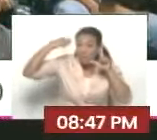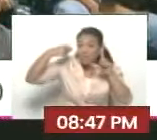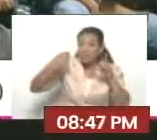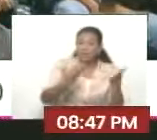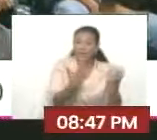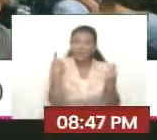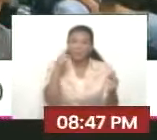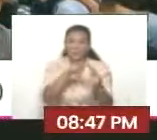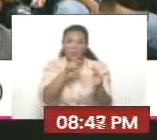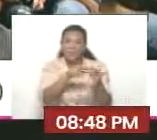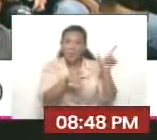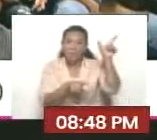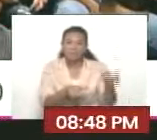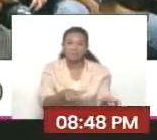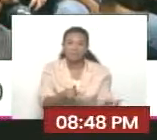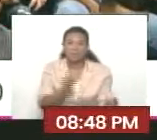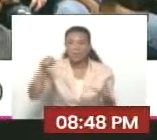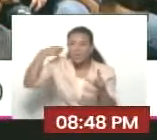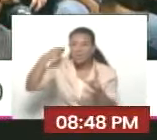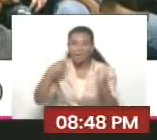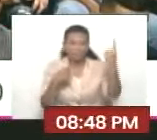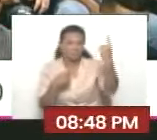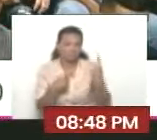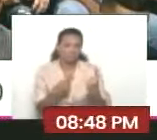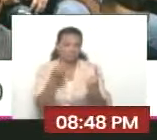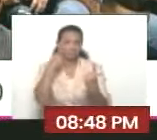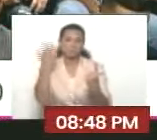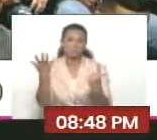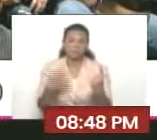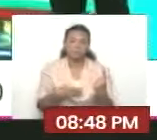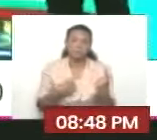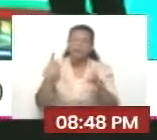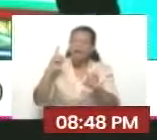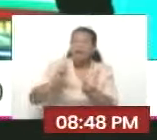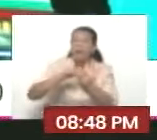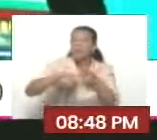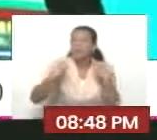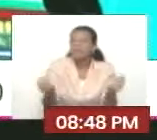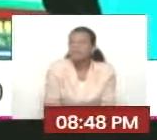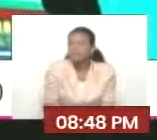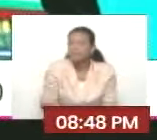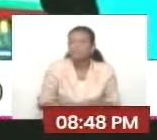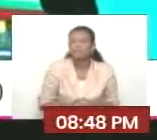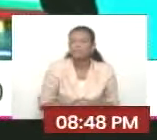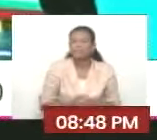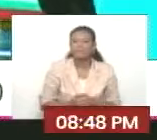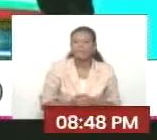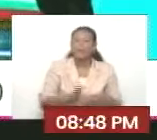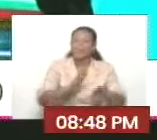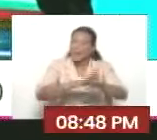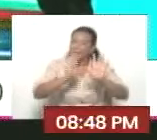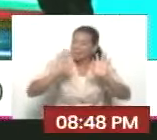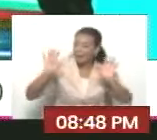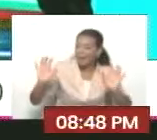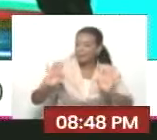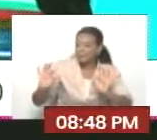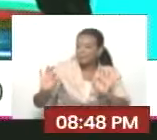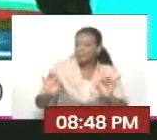trajiste en vivo. ¿Ah? ¿Qué me cuentas ahora? Bueno.